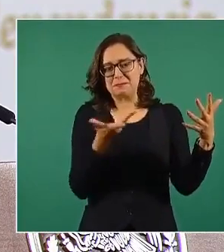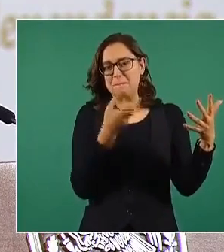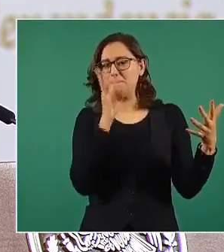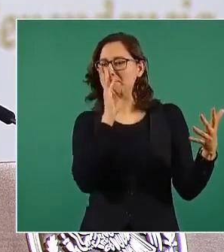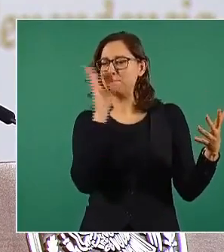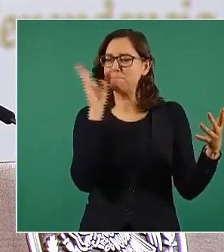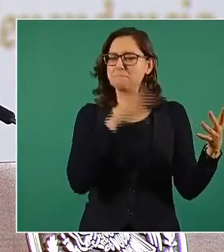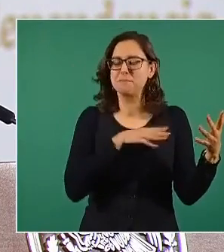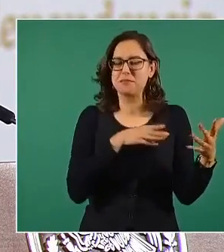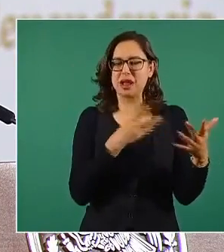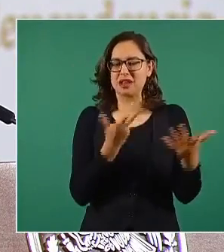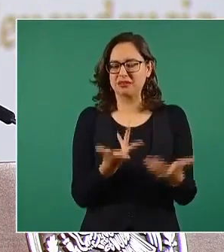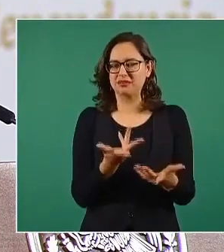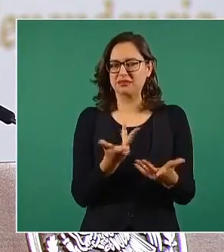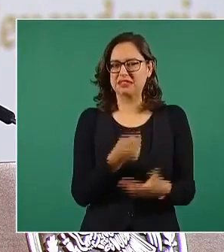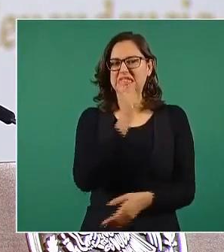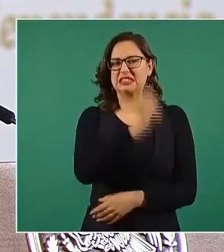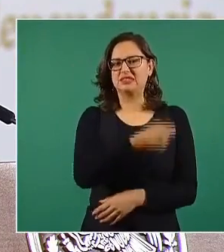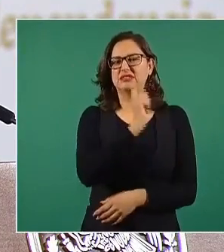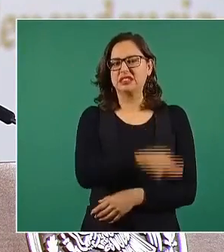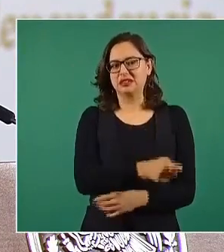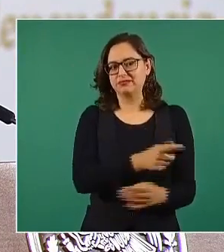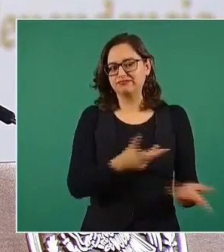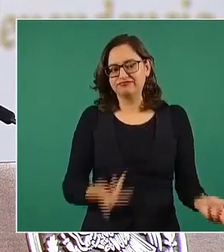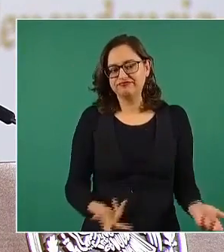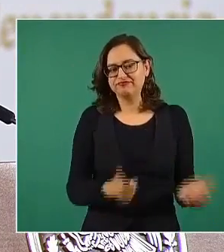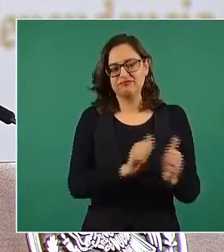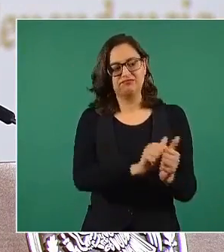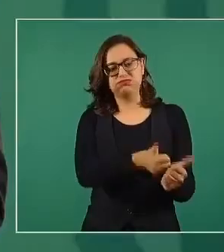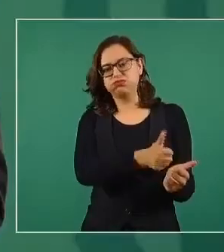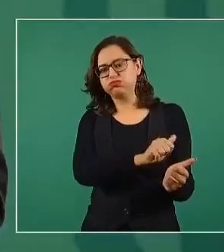signos de atraso,